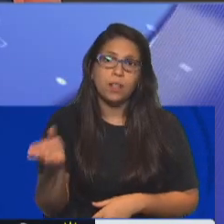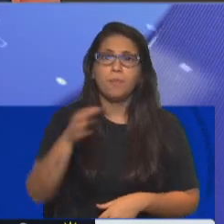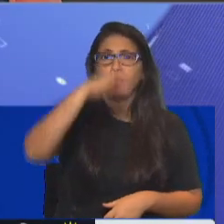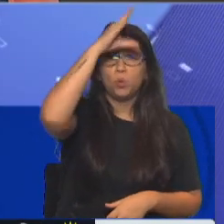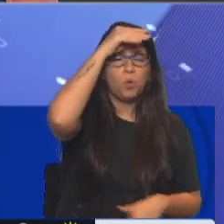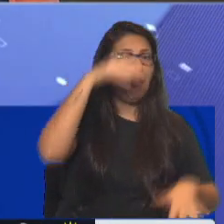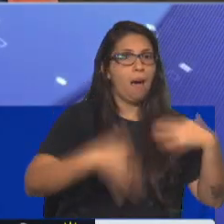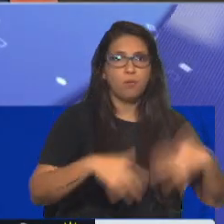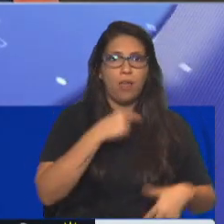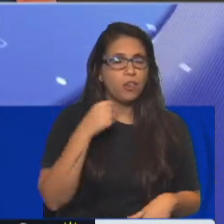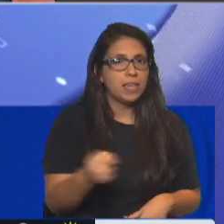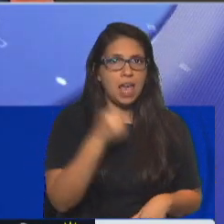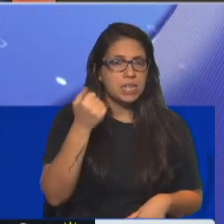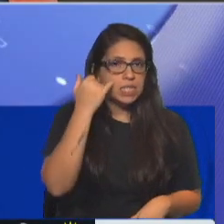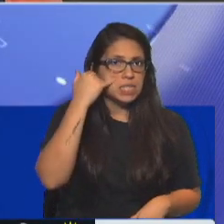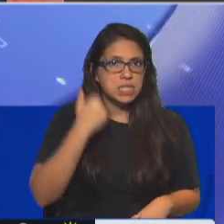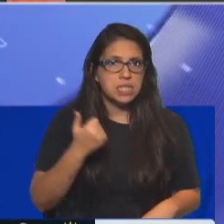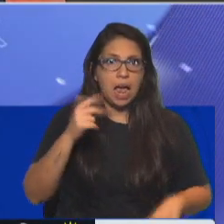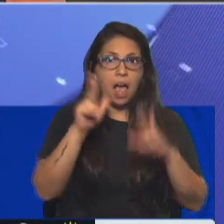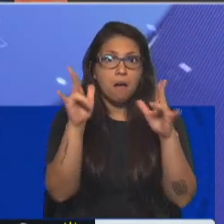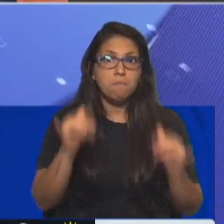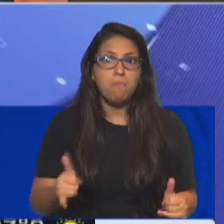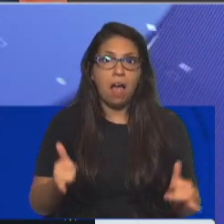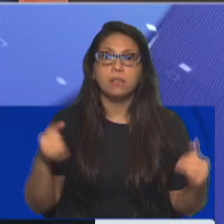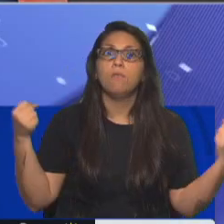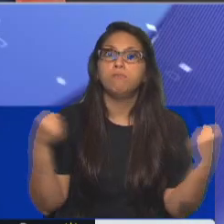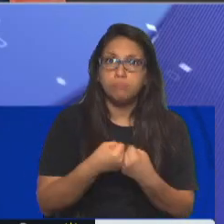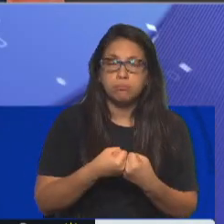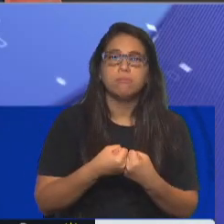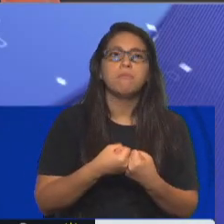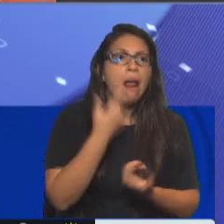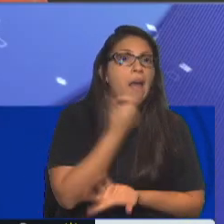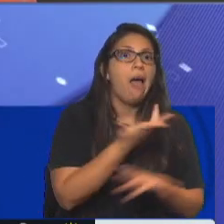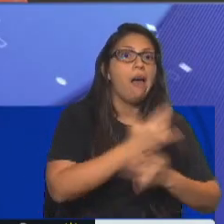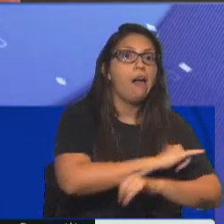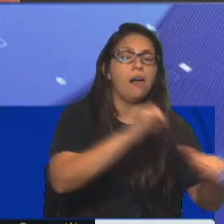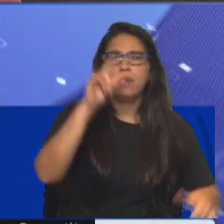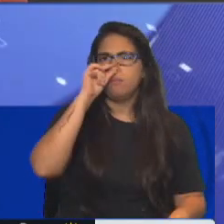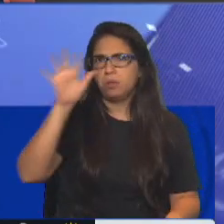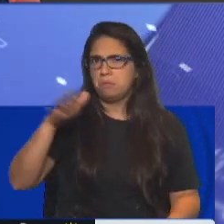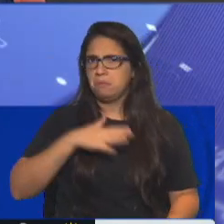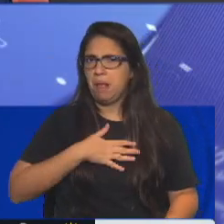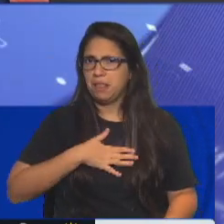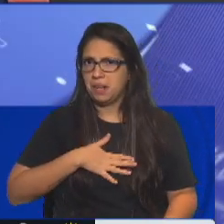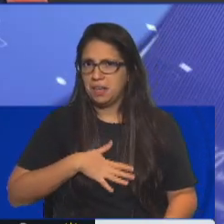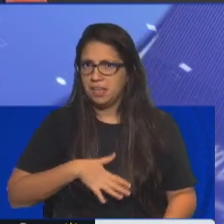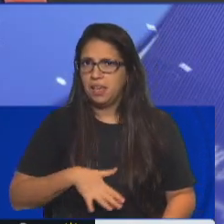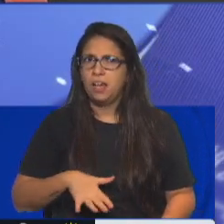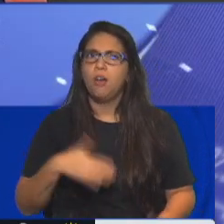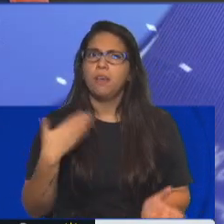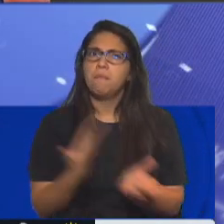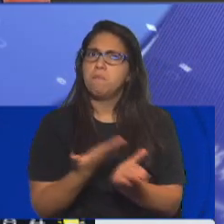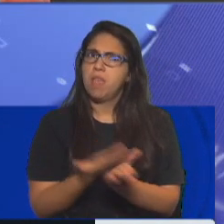apurado porque este acuerdo llegue por anunciar esta negociación, y un Putin que lo anuncia bastante más tranquilo y con todos estos pedidos,